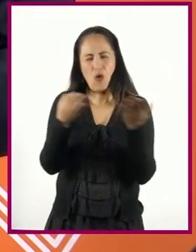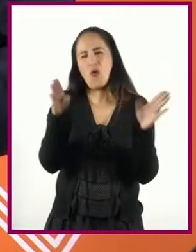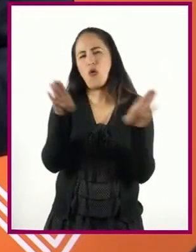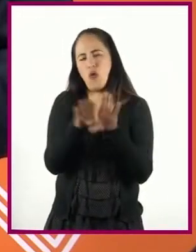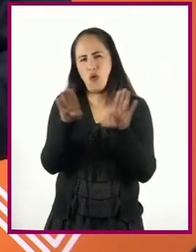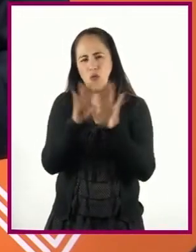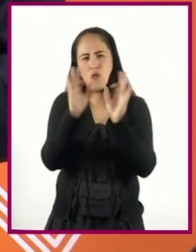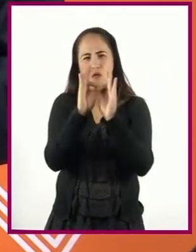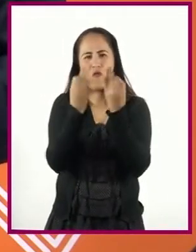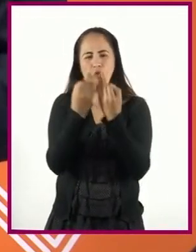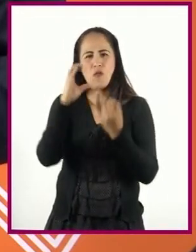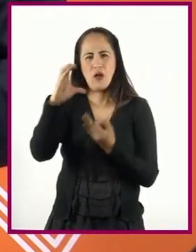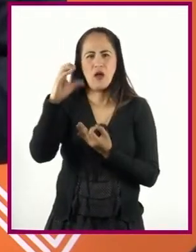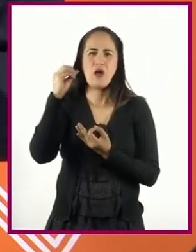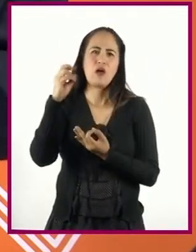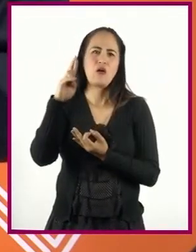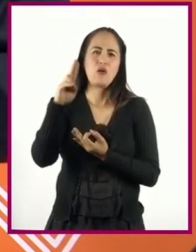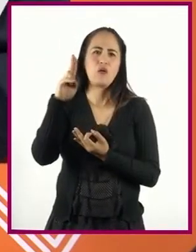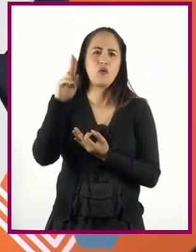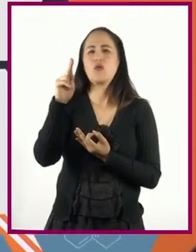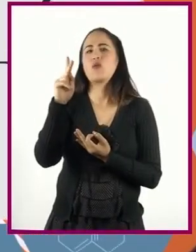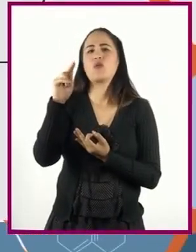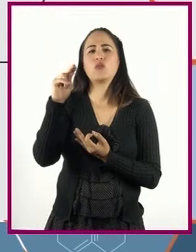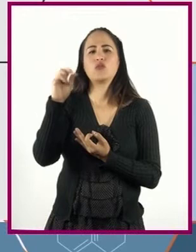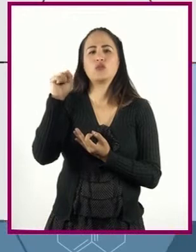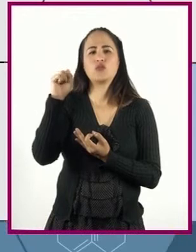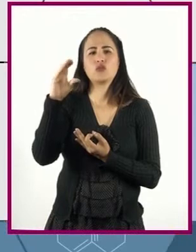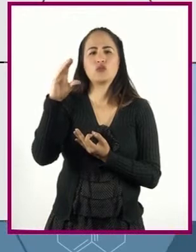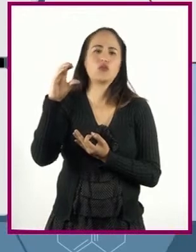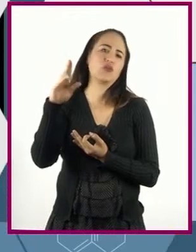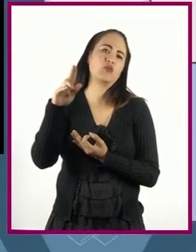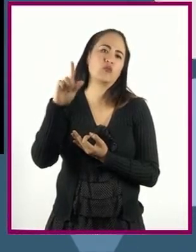modelo corpuscular explica los cambios de estado.